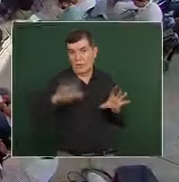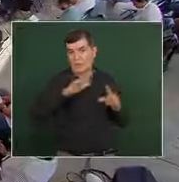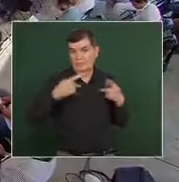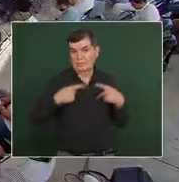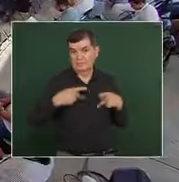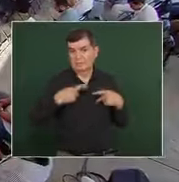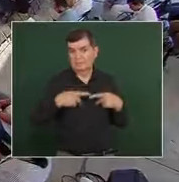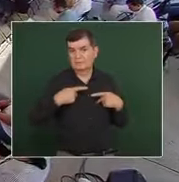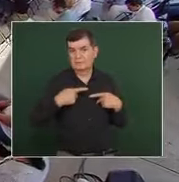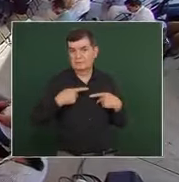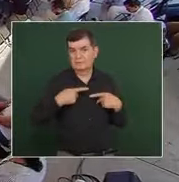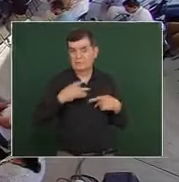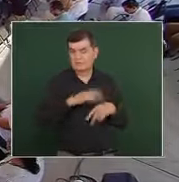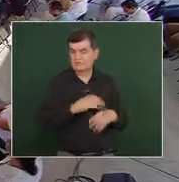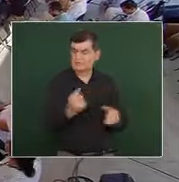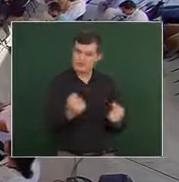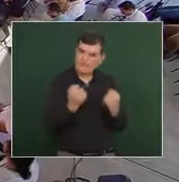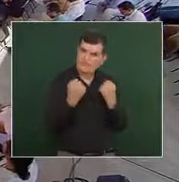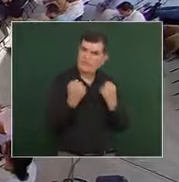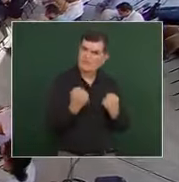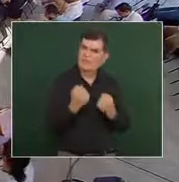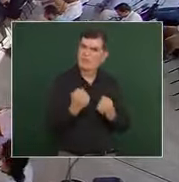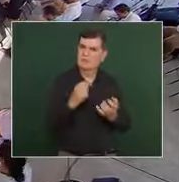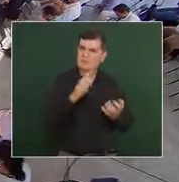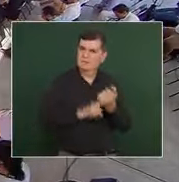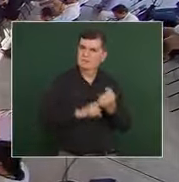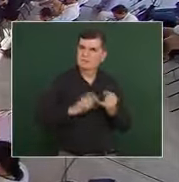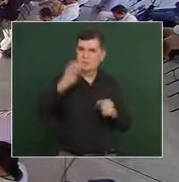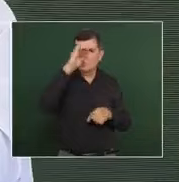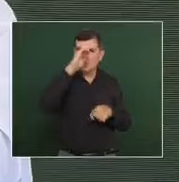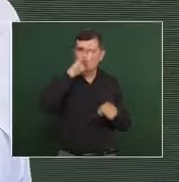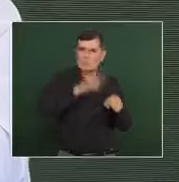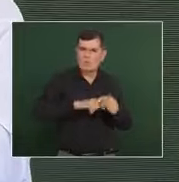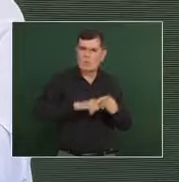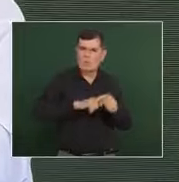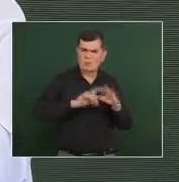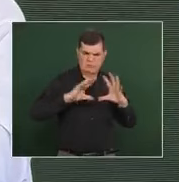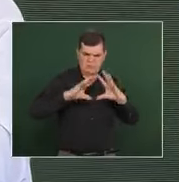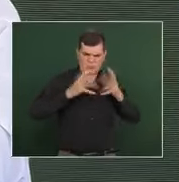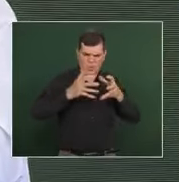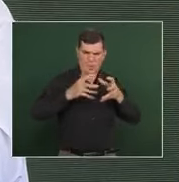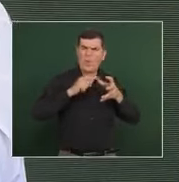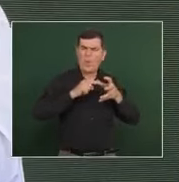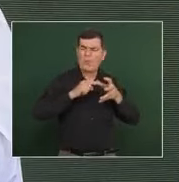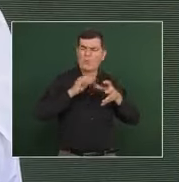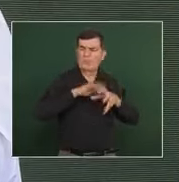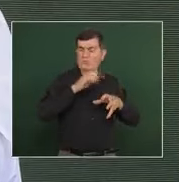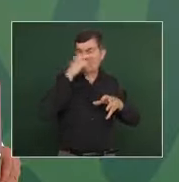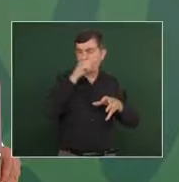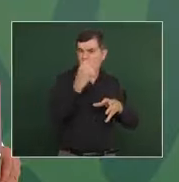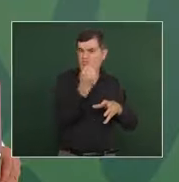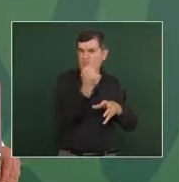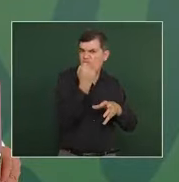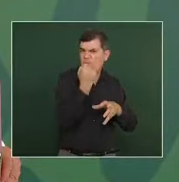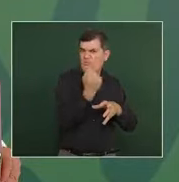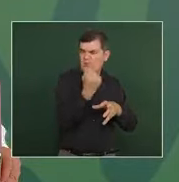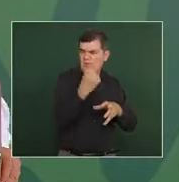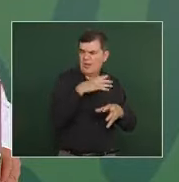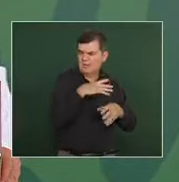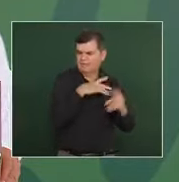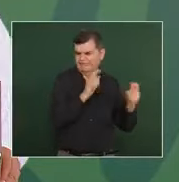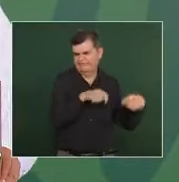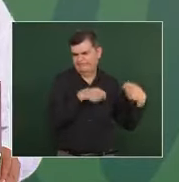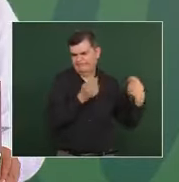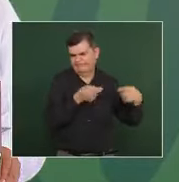somos una potencia cultural en el mundo. Son pocos los países que tienen la